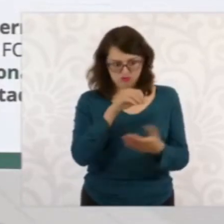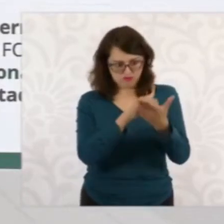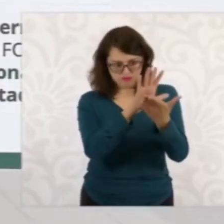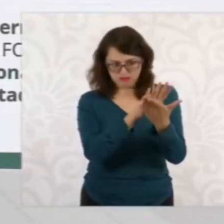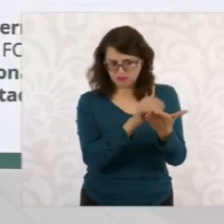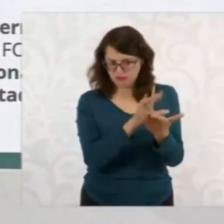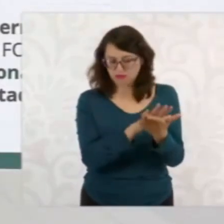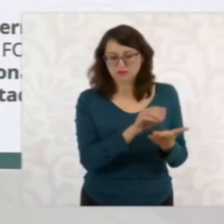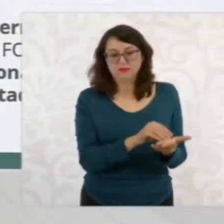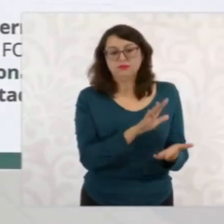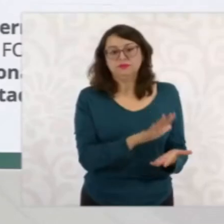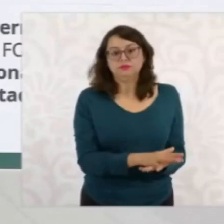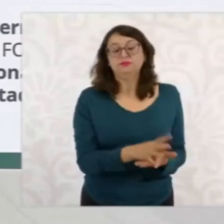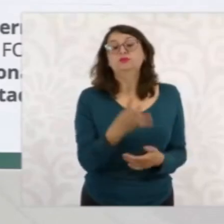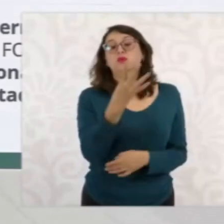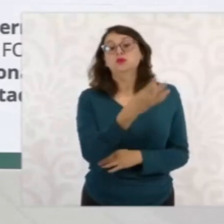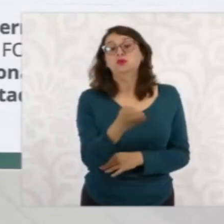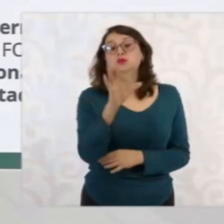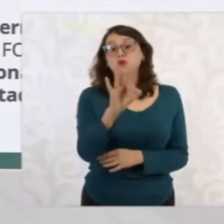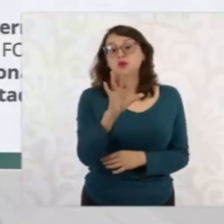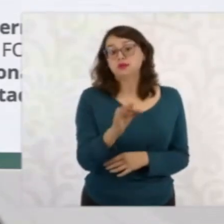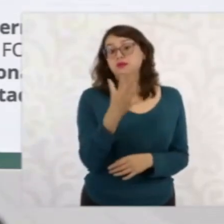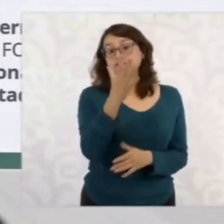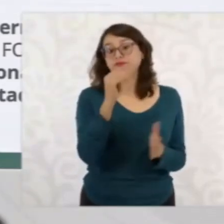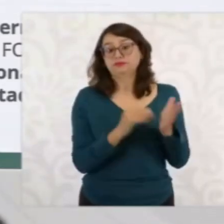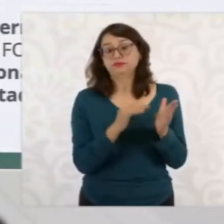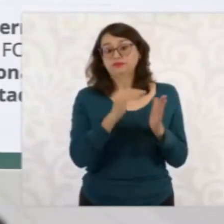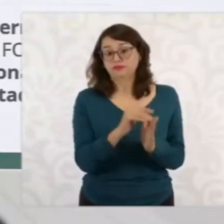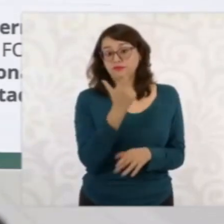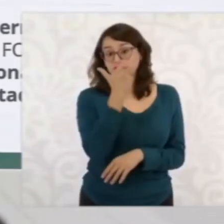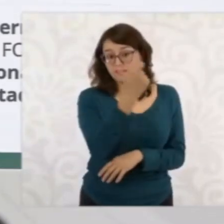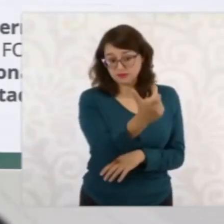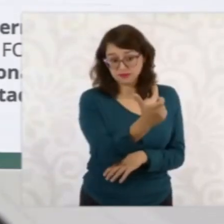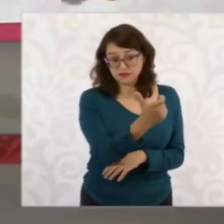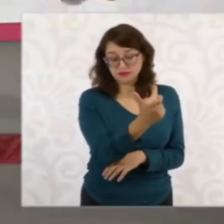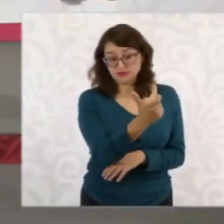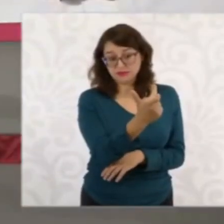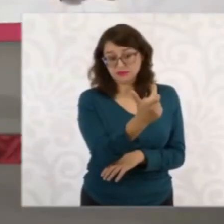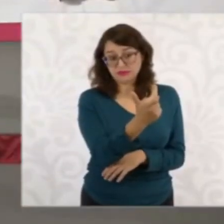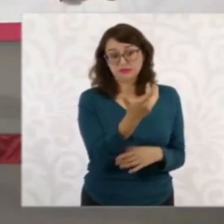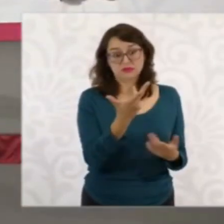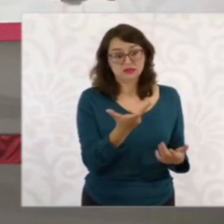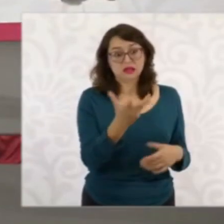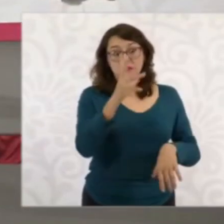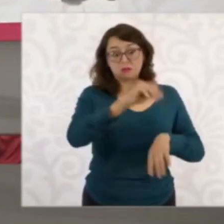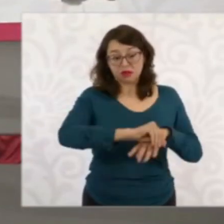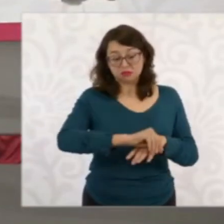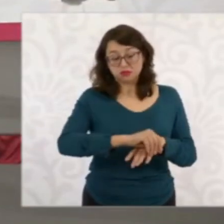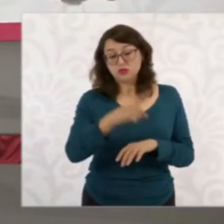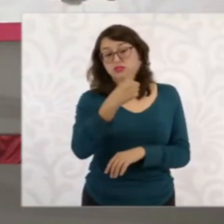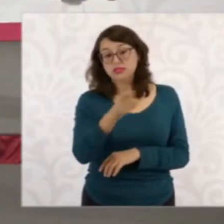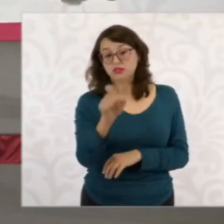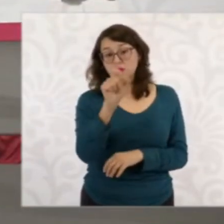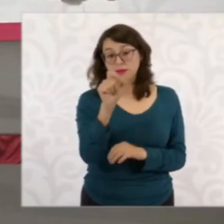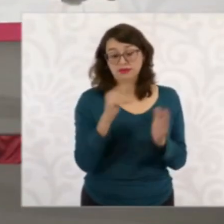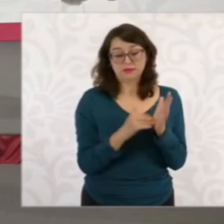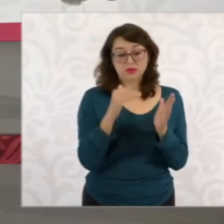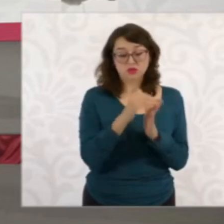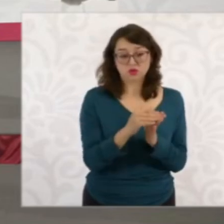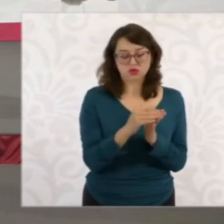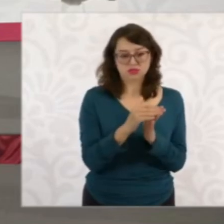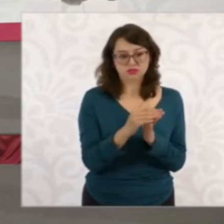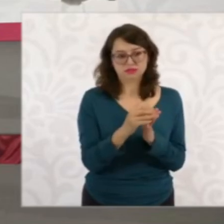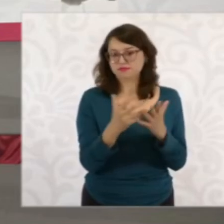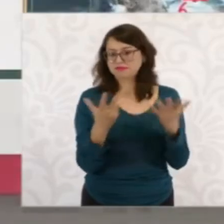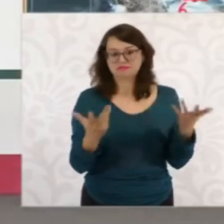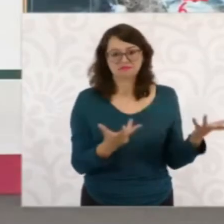luego se contrataron 445 millones de pesos, que solo se les habían autorizado 120, también obviamente